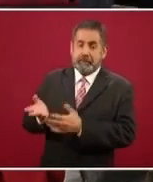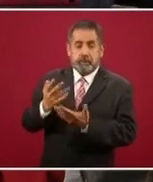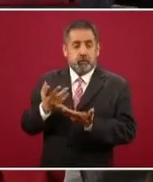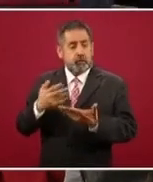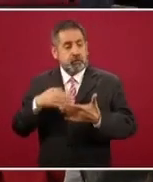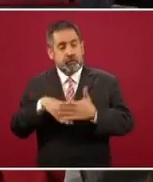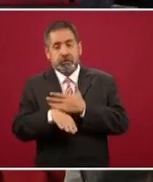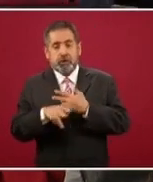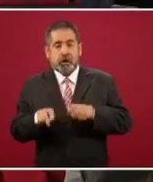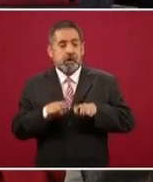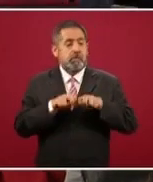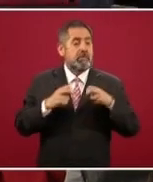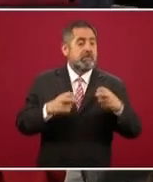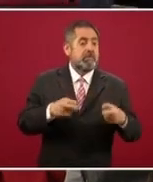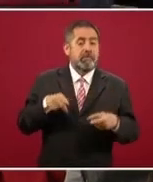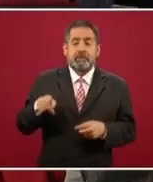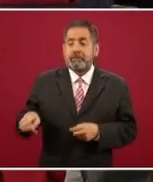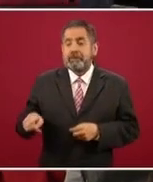la licenciada Olga.